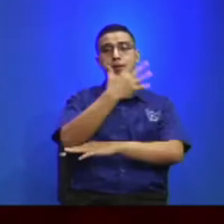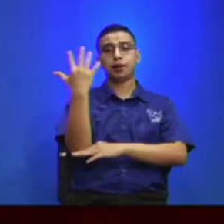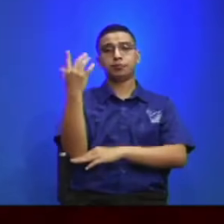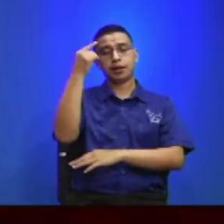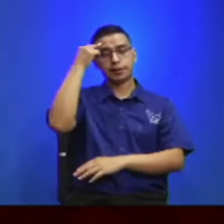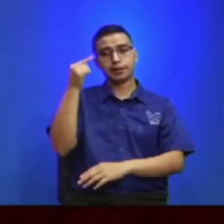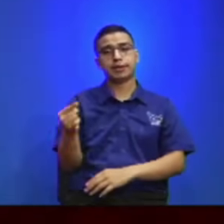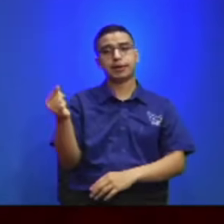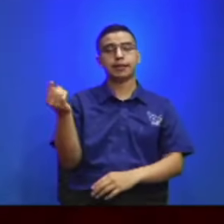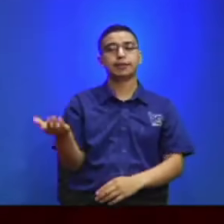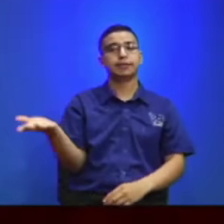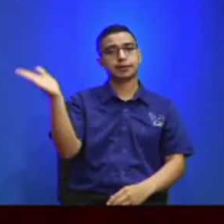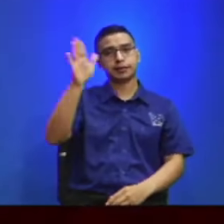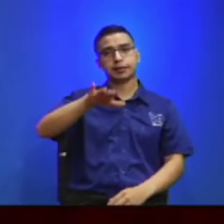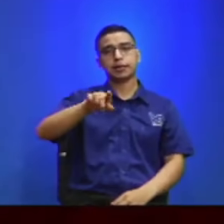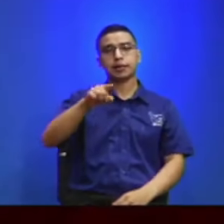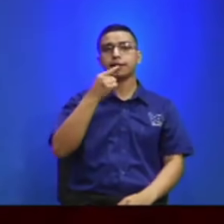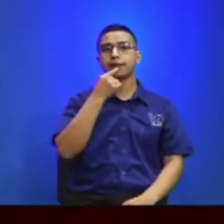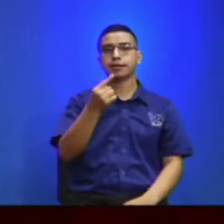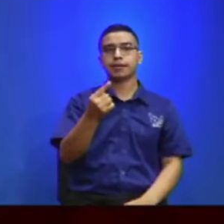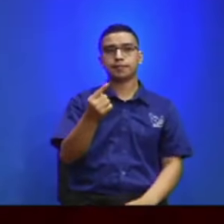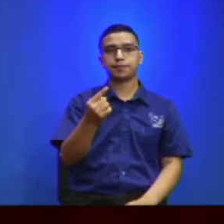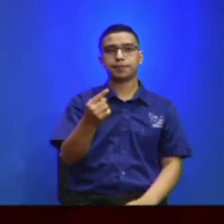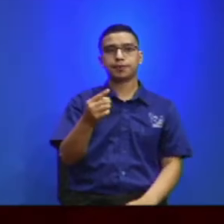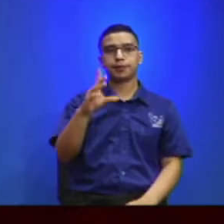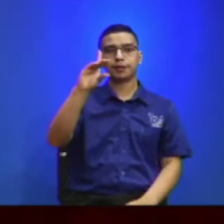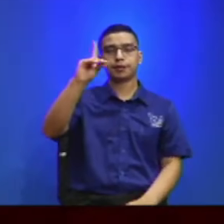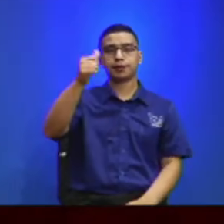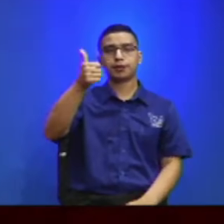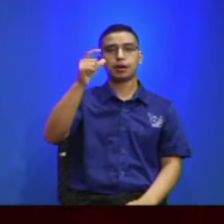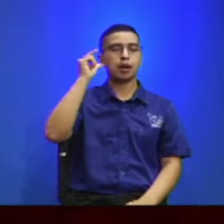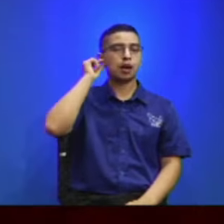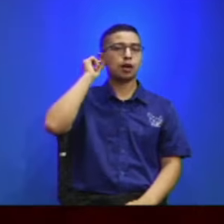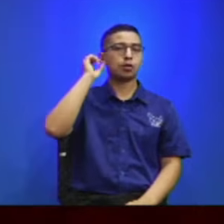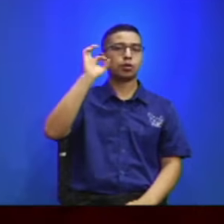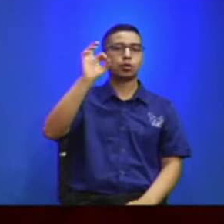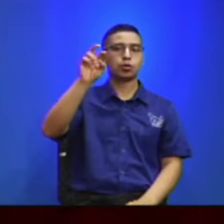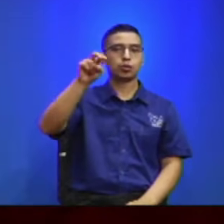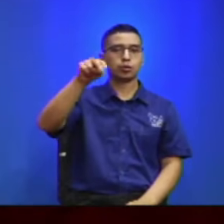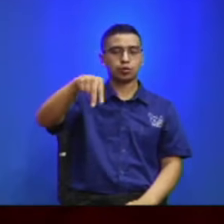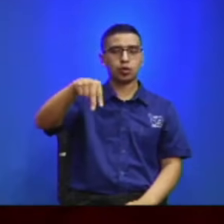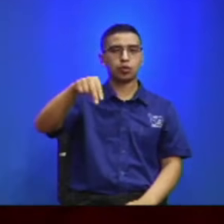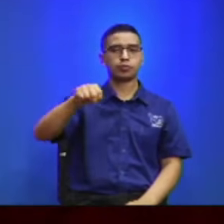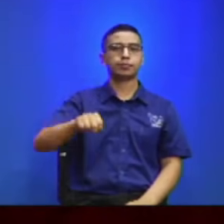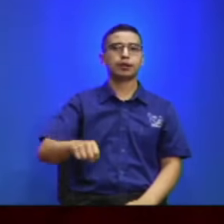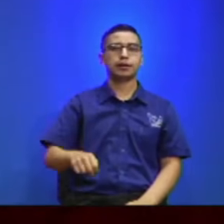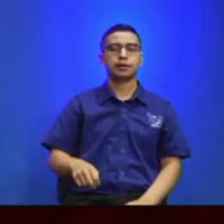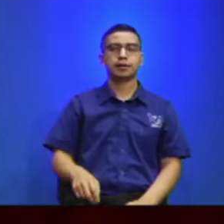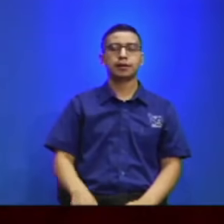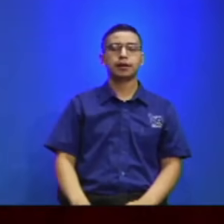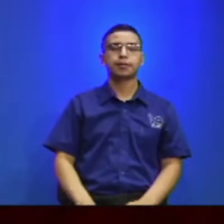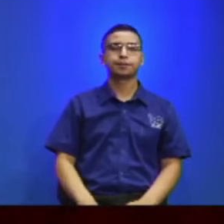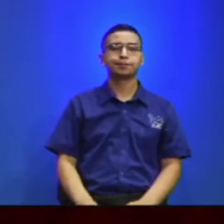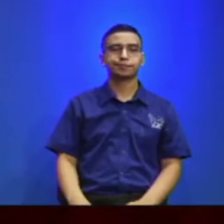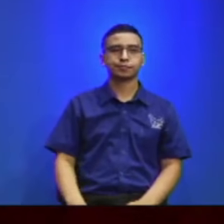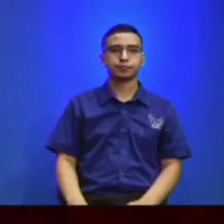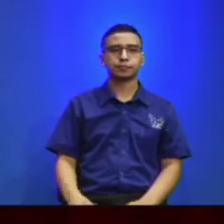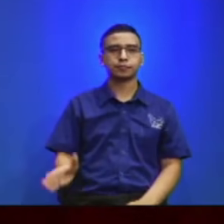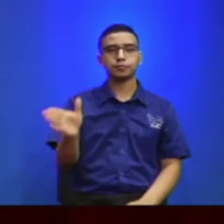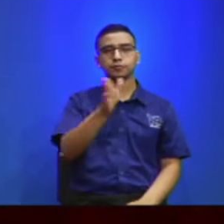quedaron talón en el dios filisteo verdad aquel que tenía forma de